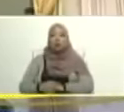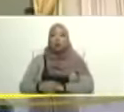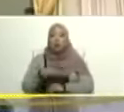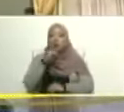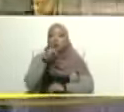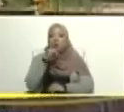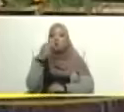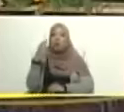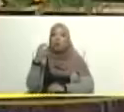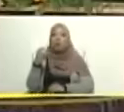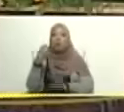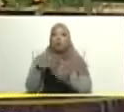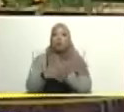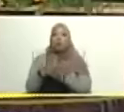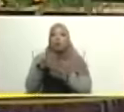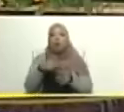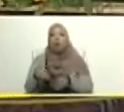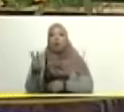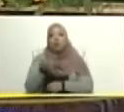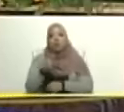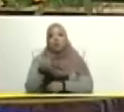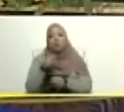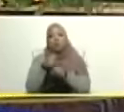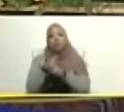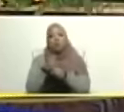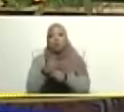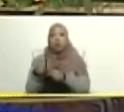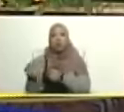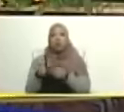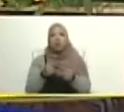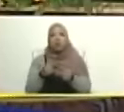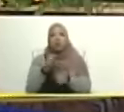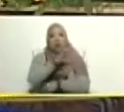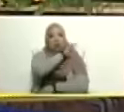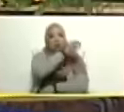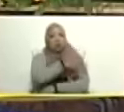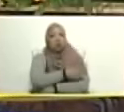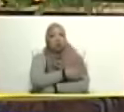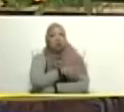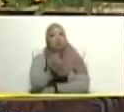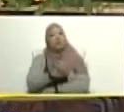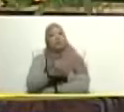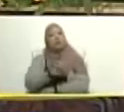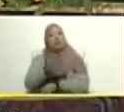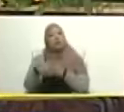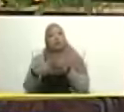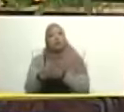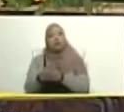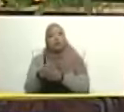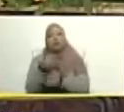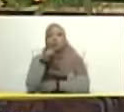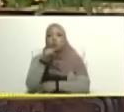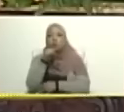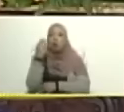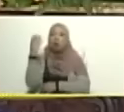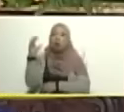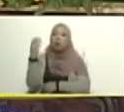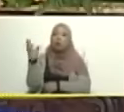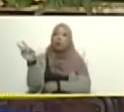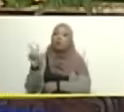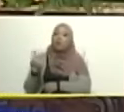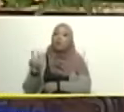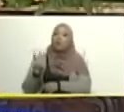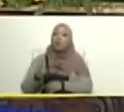trayendo también aguas de Venezuela, trayendo energías de Venezuela y llevando energías de Colombia hacia